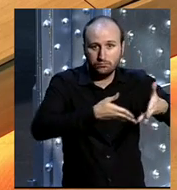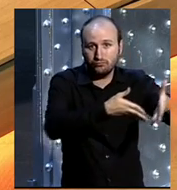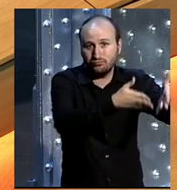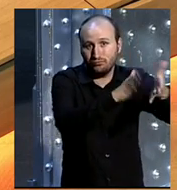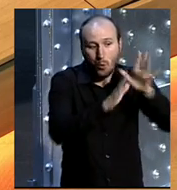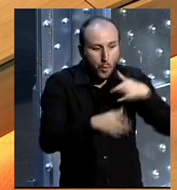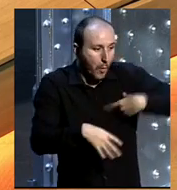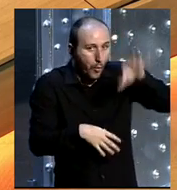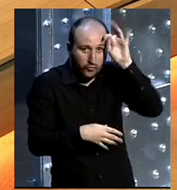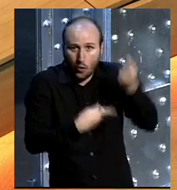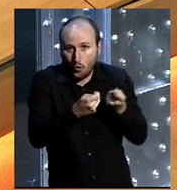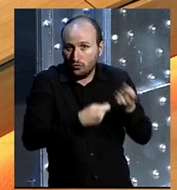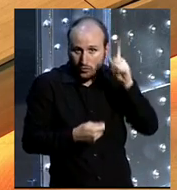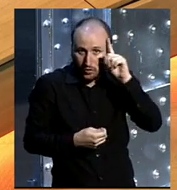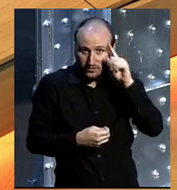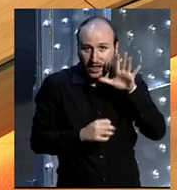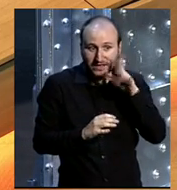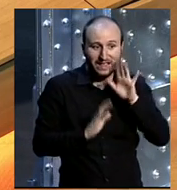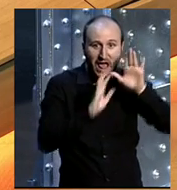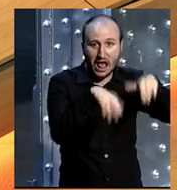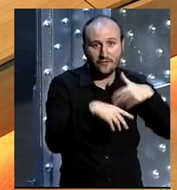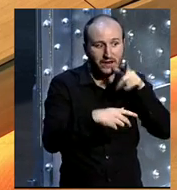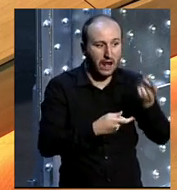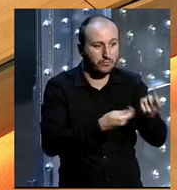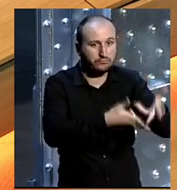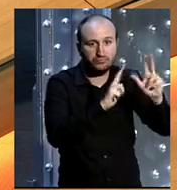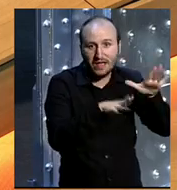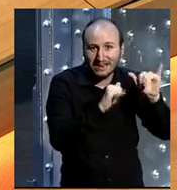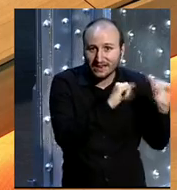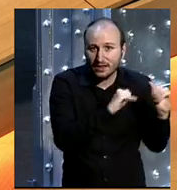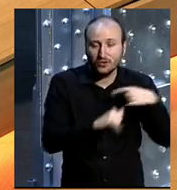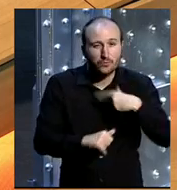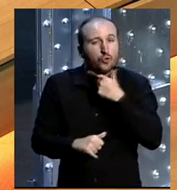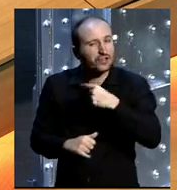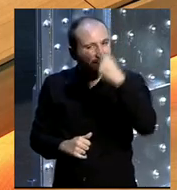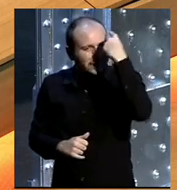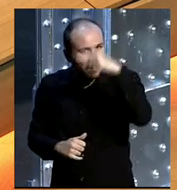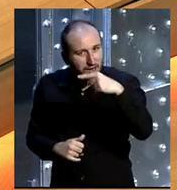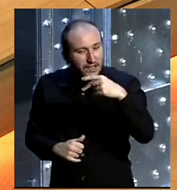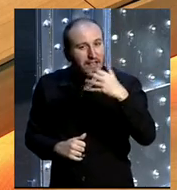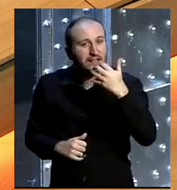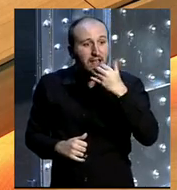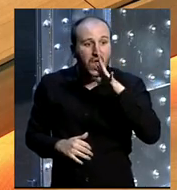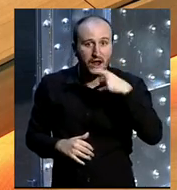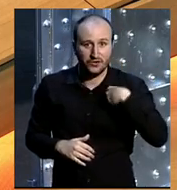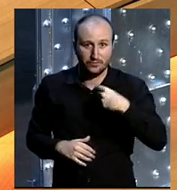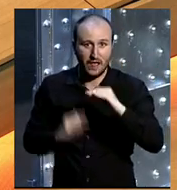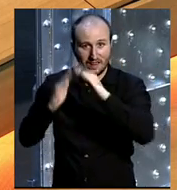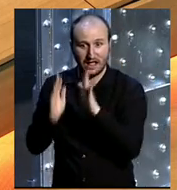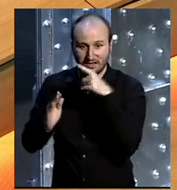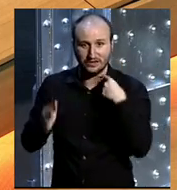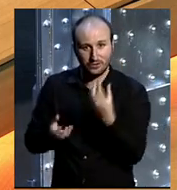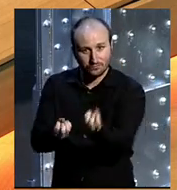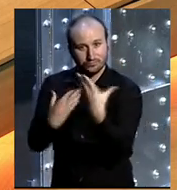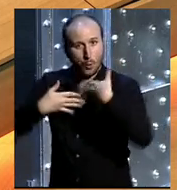por ahí en el éter, en la nube, donde lo quieras, y no los hemos dado. Entonces, yo me gustaría, o sea, quisiera llevarme para casa esta tarde que he estado aquí,